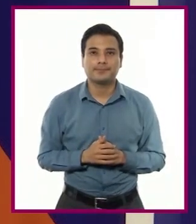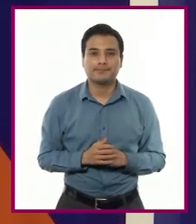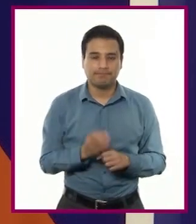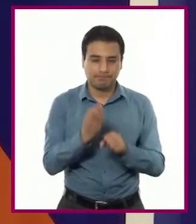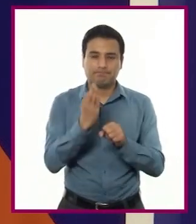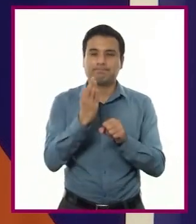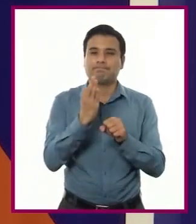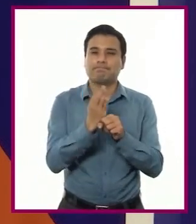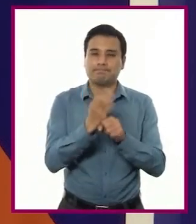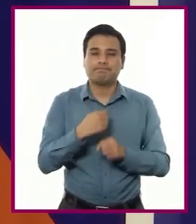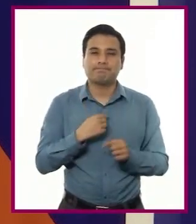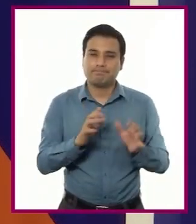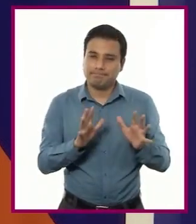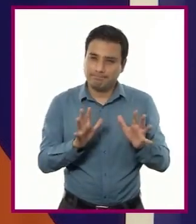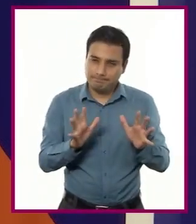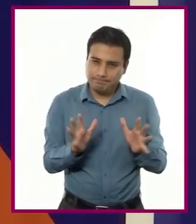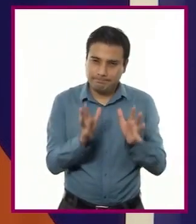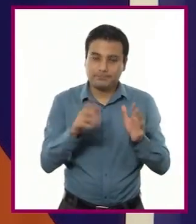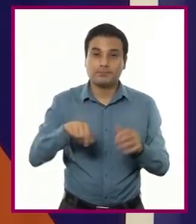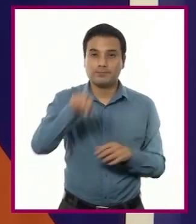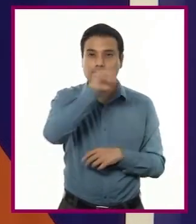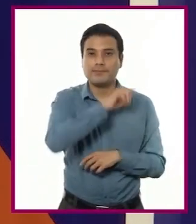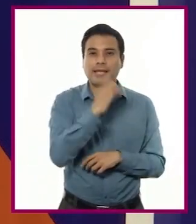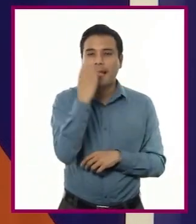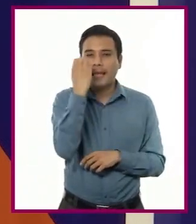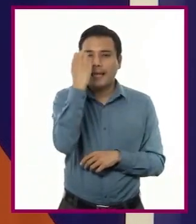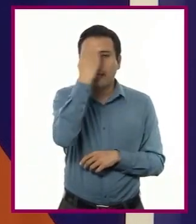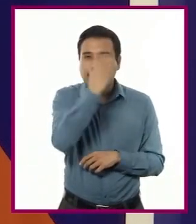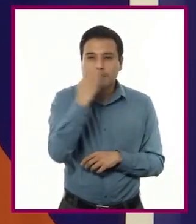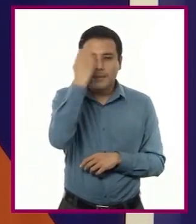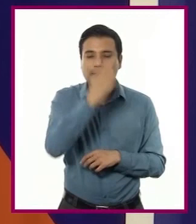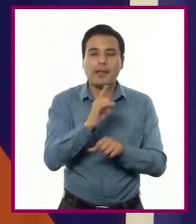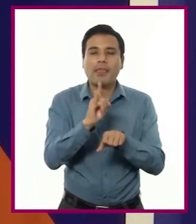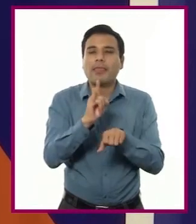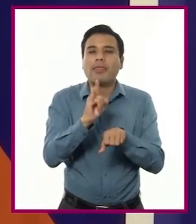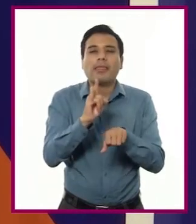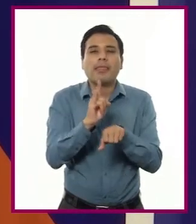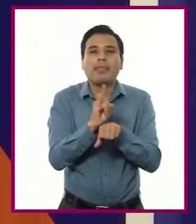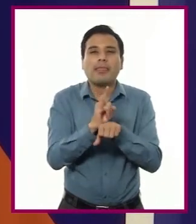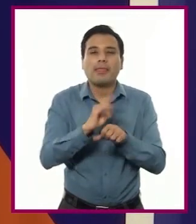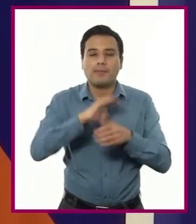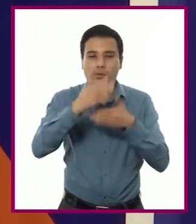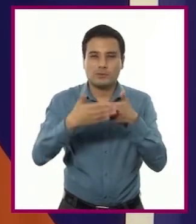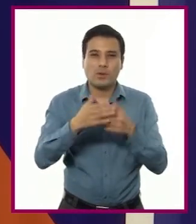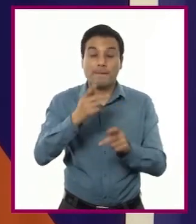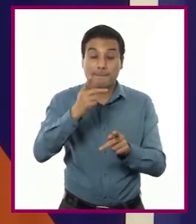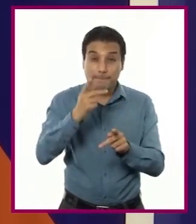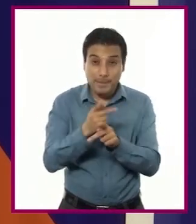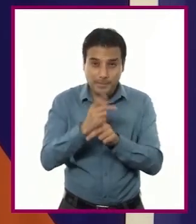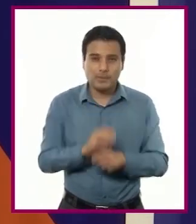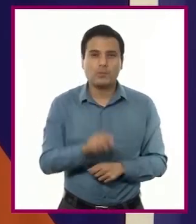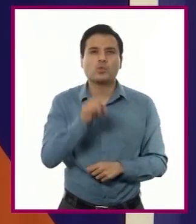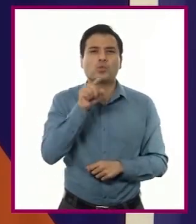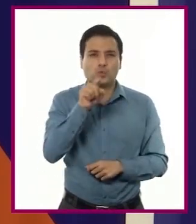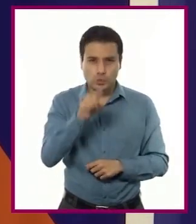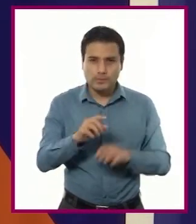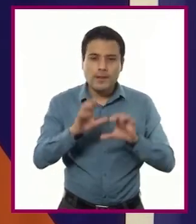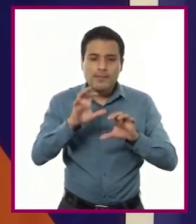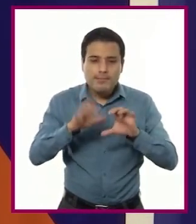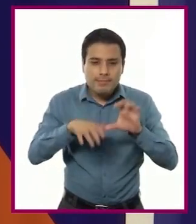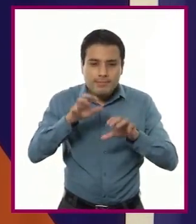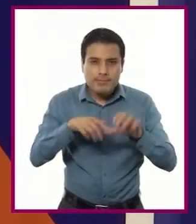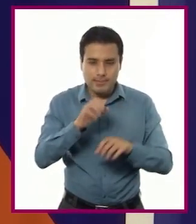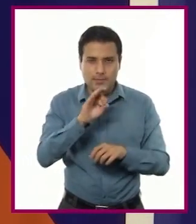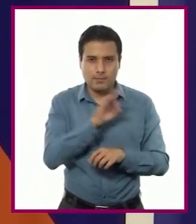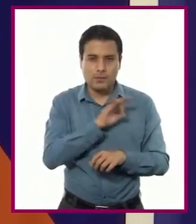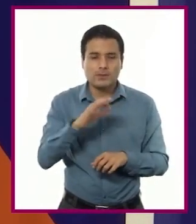invitación. Realicen exámenes de simulación para el ingreso a bachillerato. Las TIC nos ofrecen varias opciones,